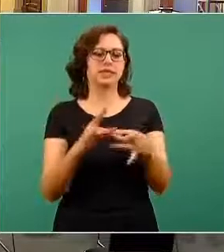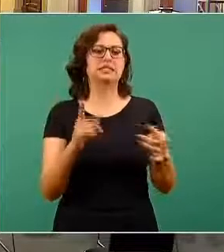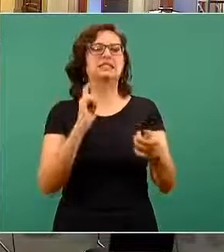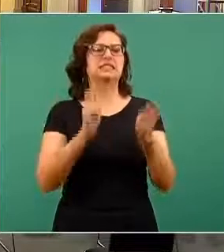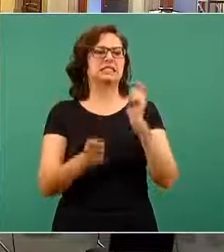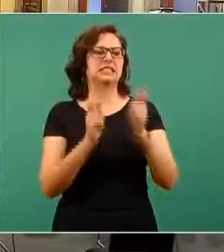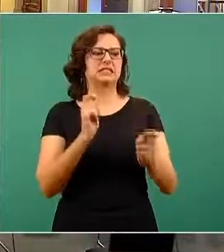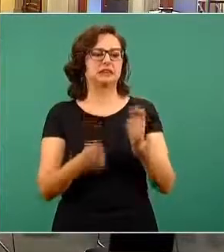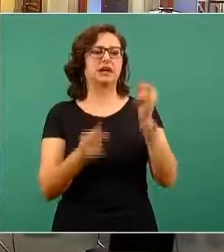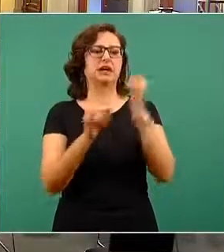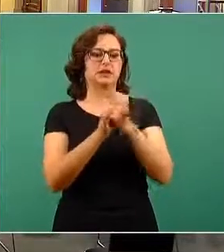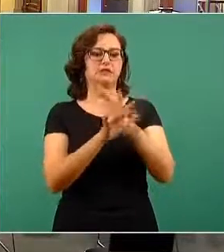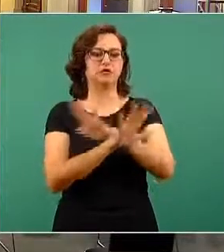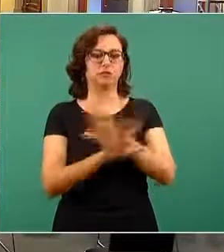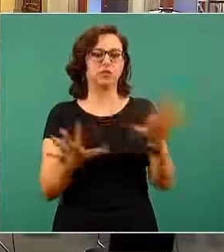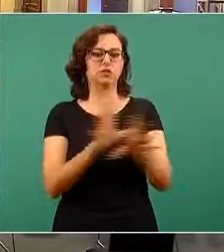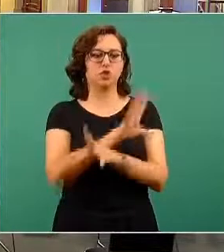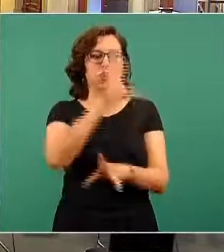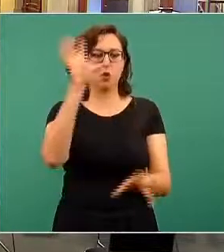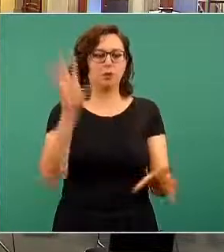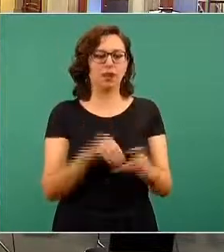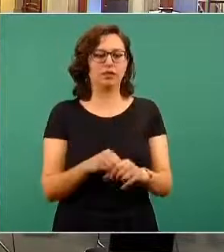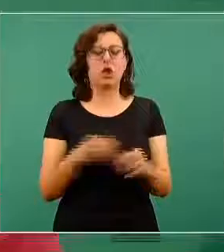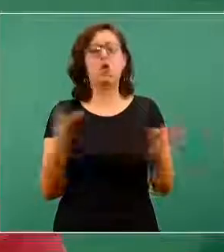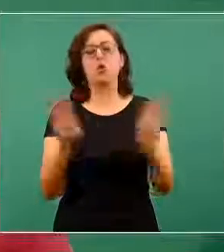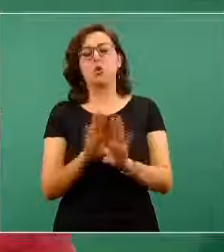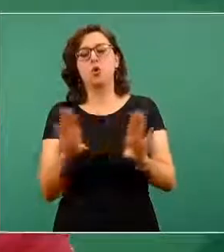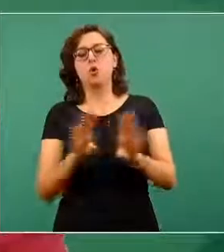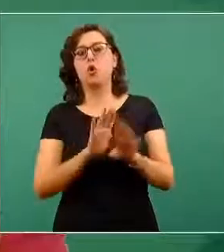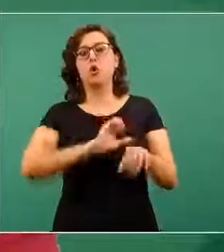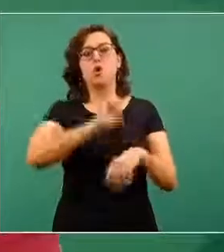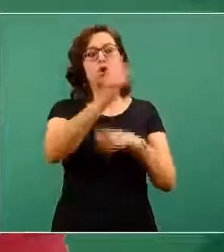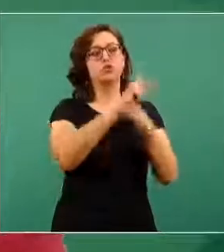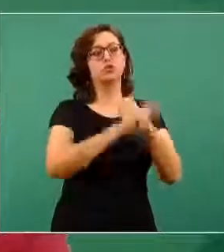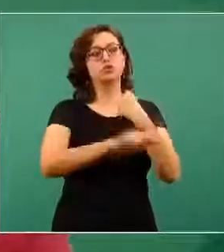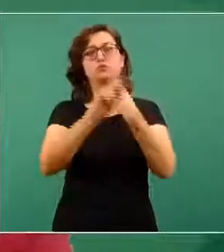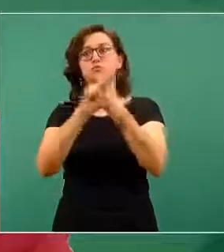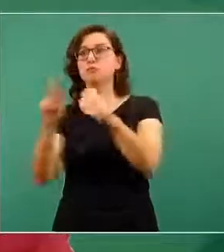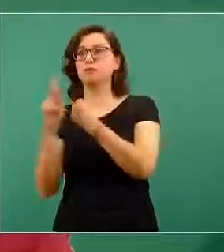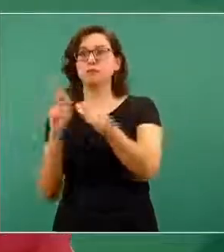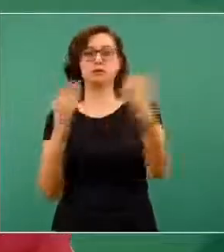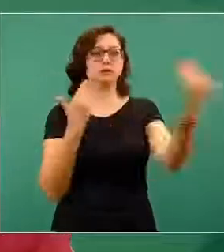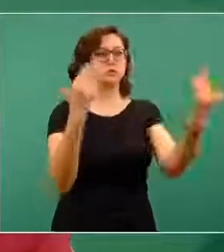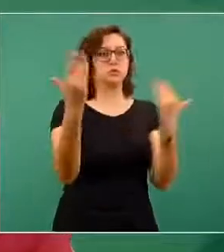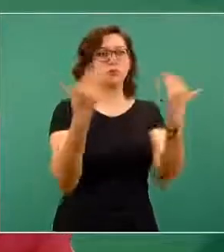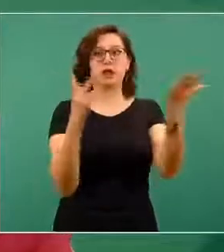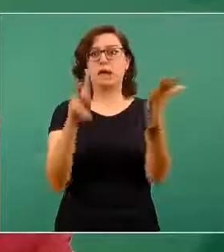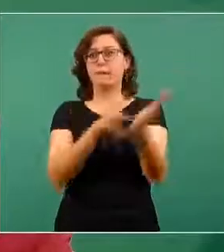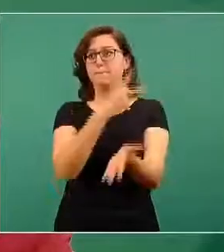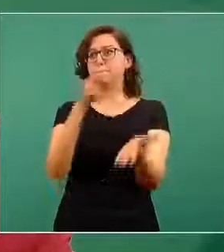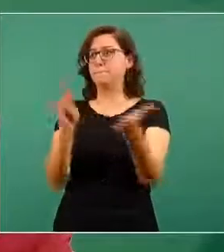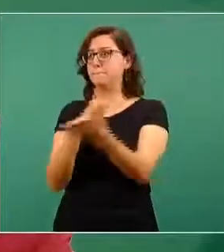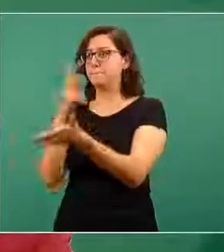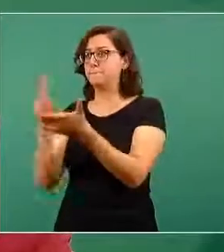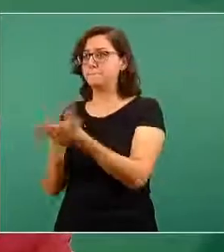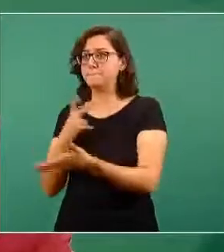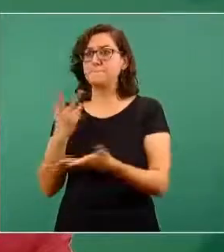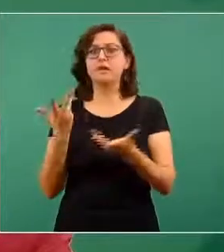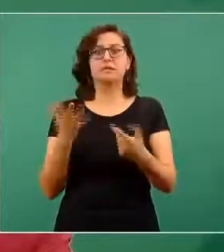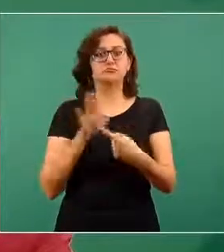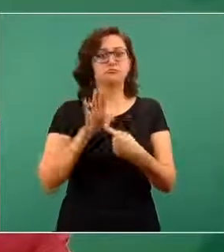interpretarse técnicamente este ejercicio, cómo se compara con otros países del mundo, cosa que hemos presentado varias veces, para que